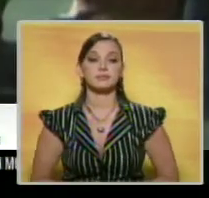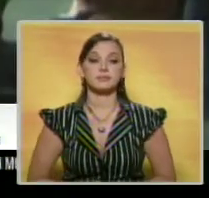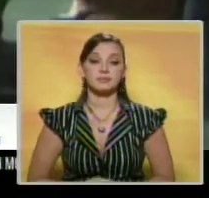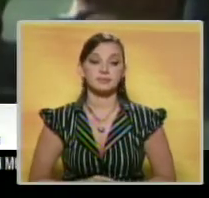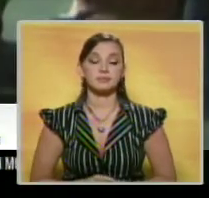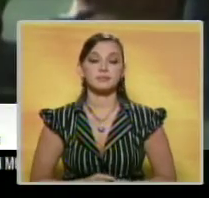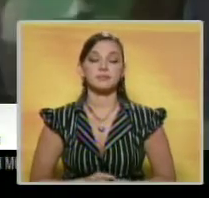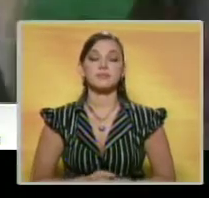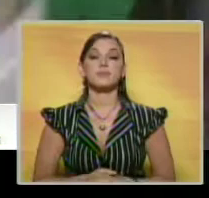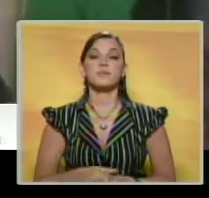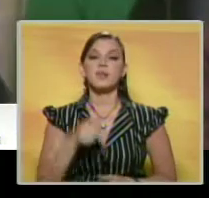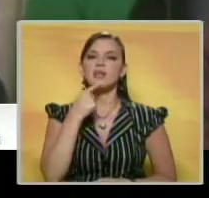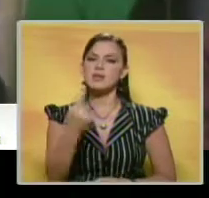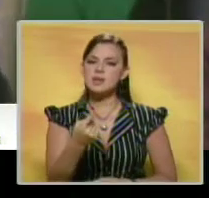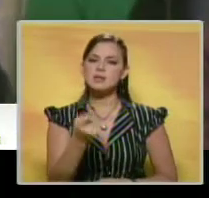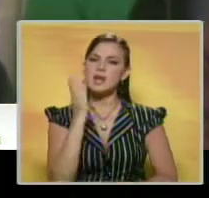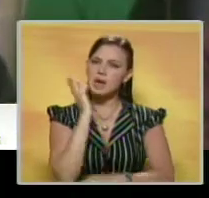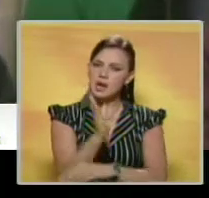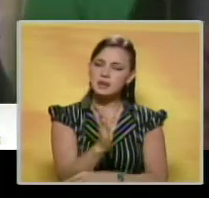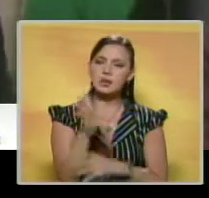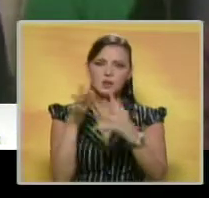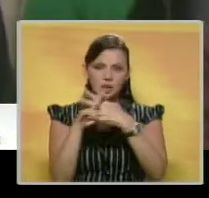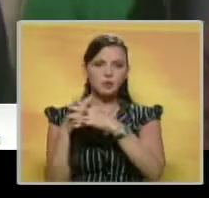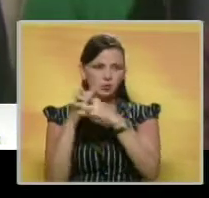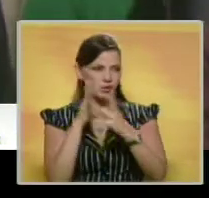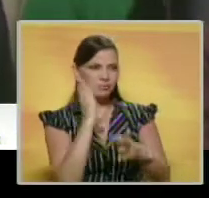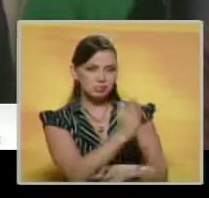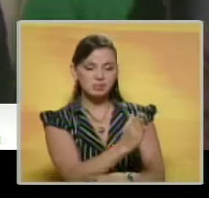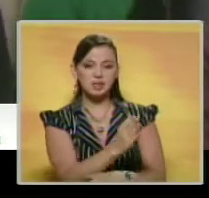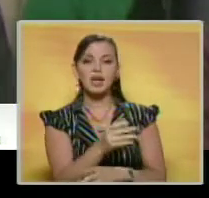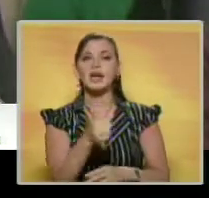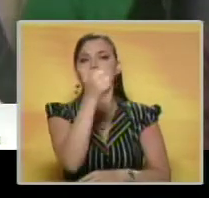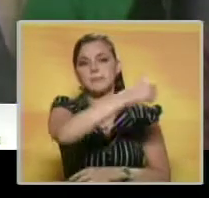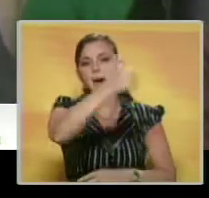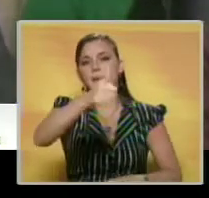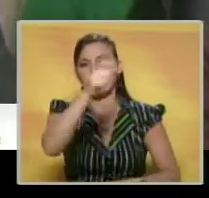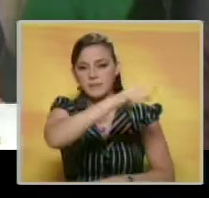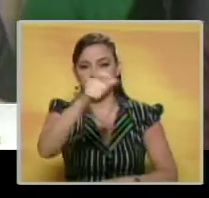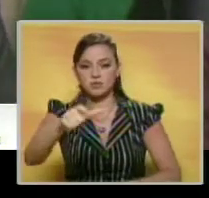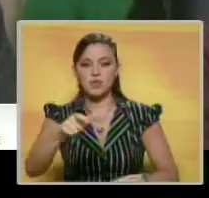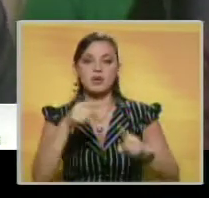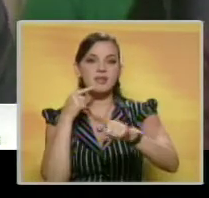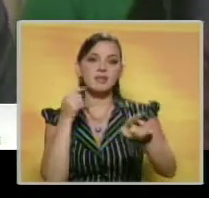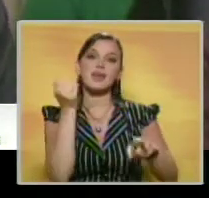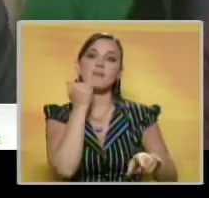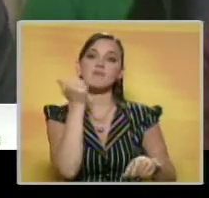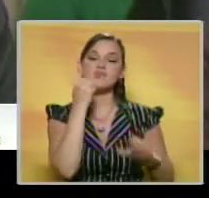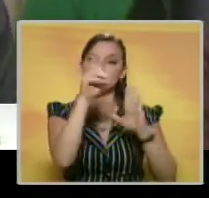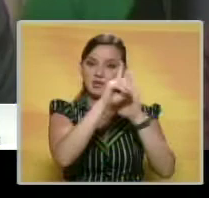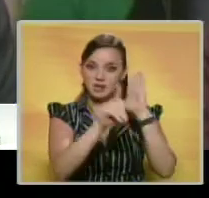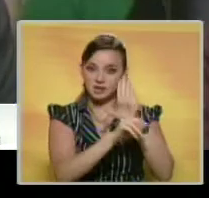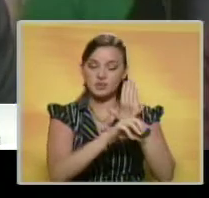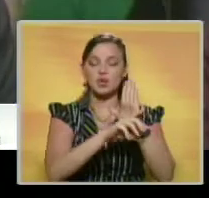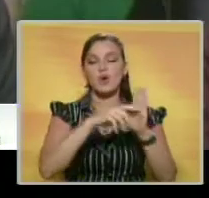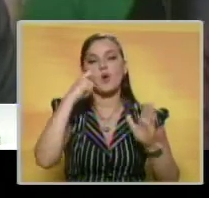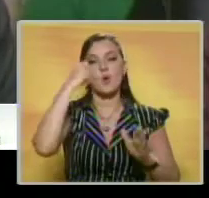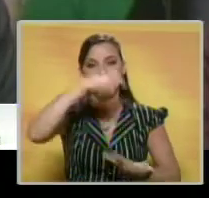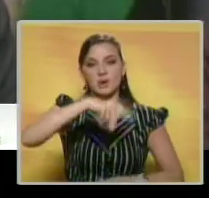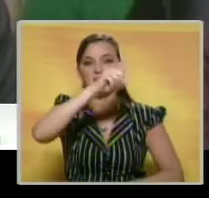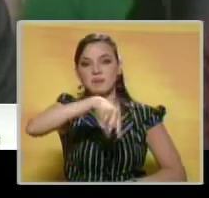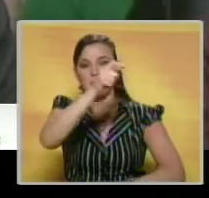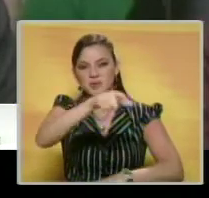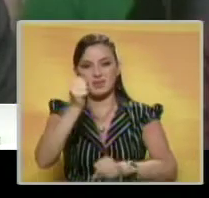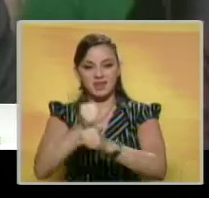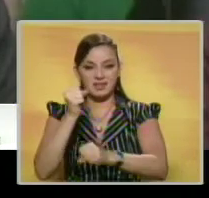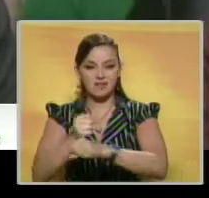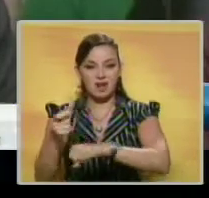Marco Rubio insistió en que las sanciones emitidas por Estados Unidos son para individualidades que habrían violado derechos humanos, así como para funcionarios que cometieron